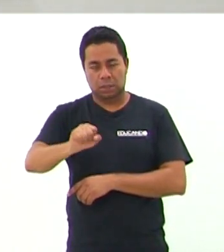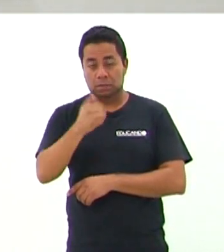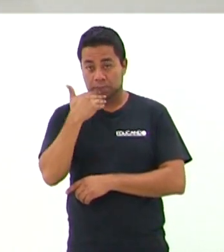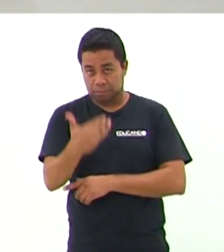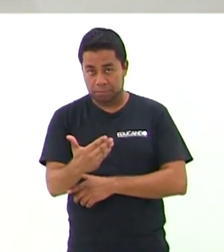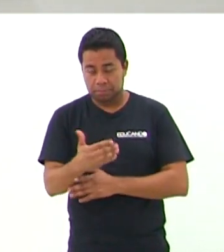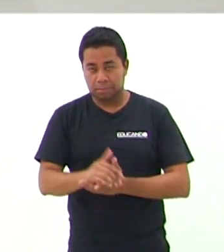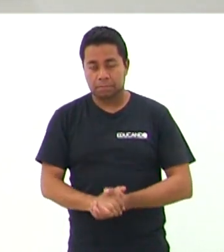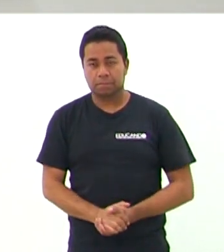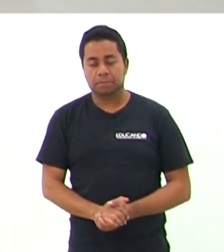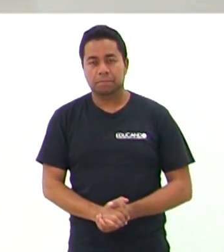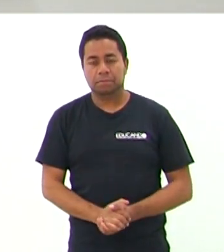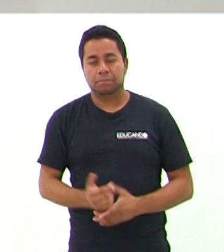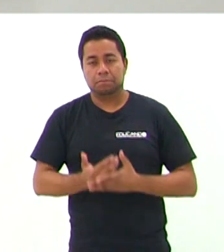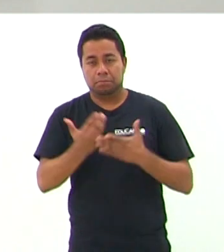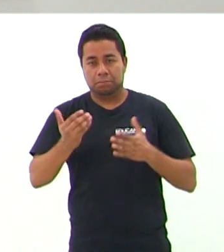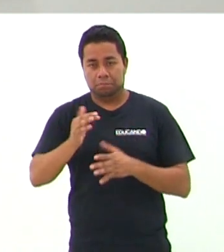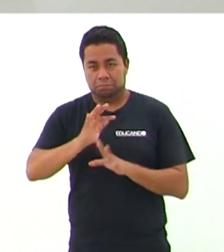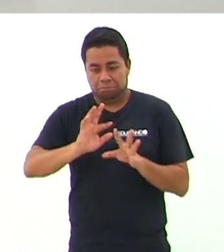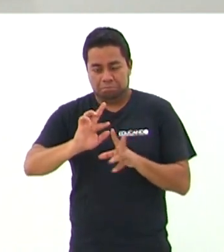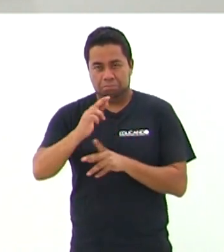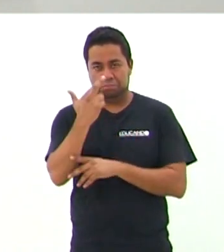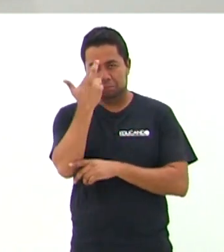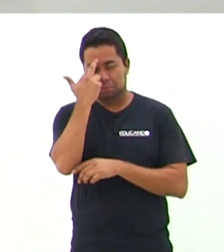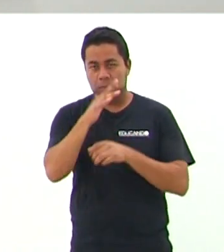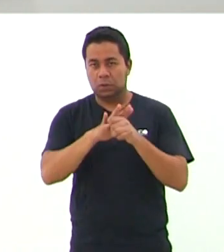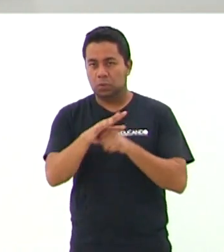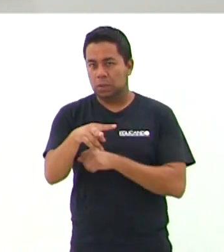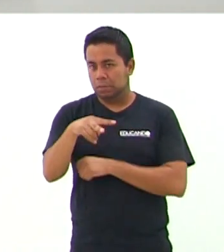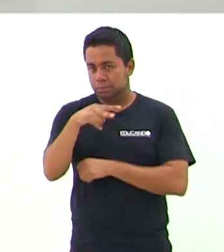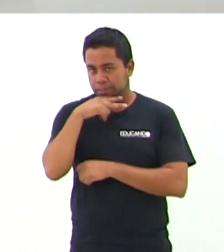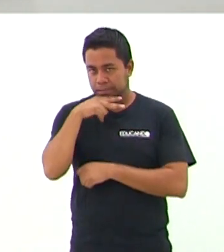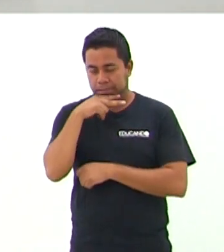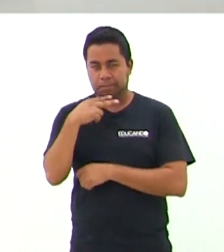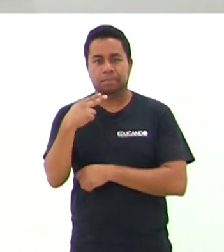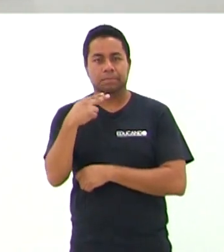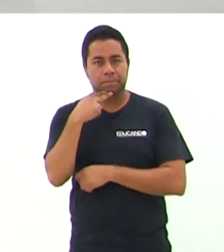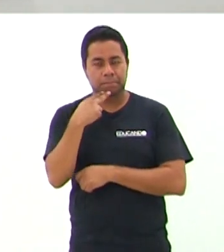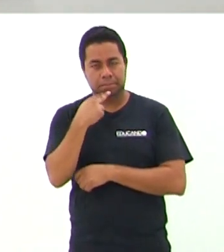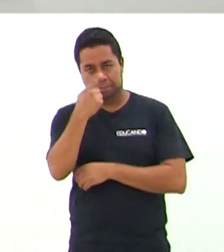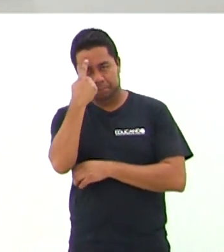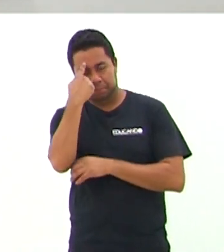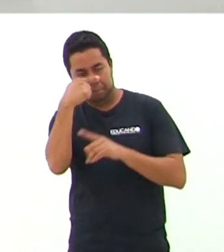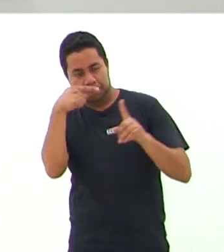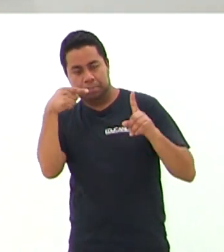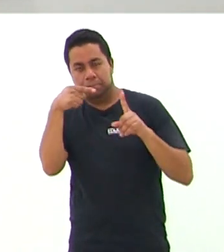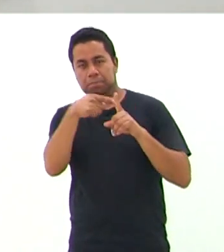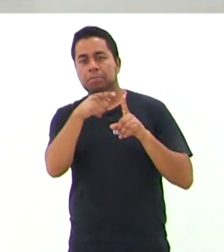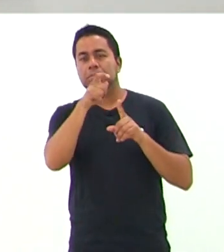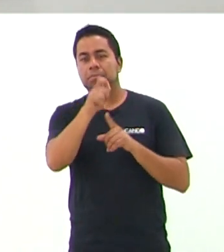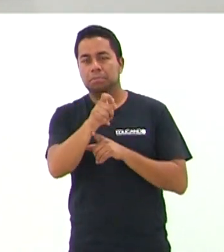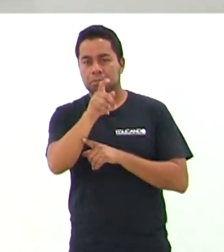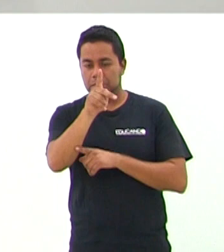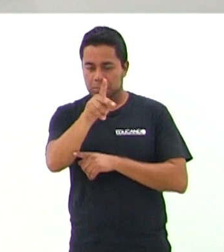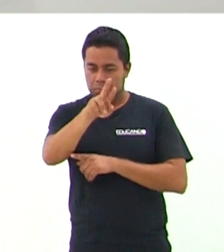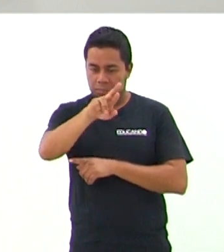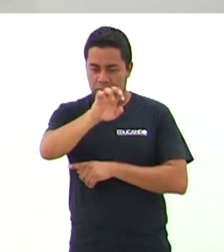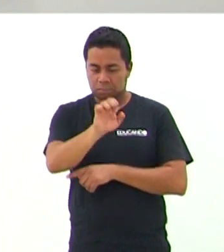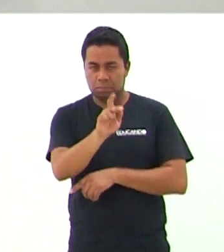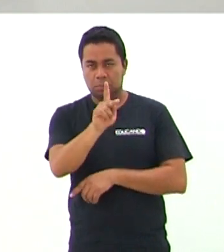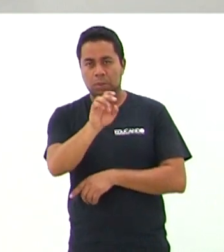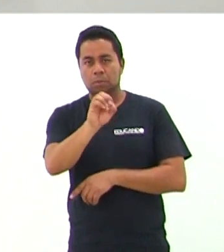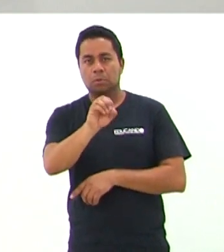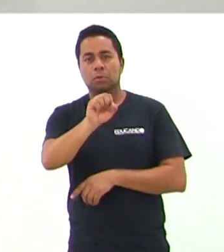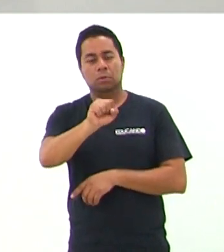ya recordamos algunos verbos que se utilizan, las frases o qué son las frases preposicionales,